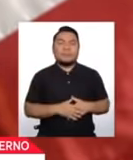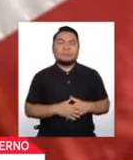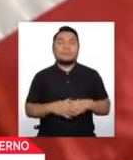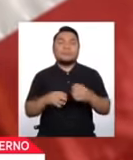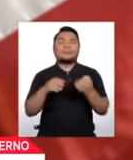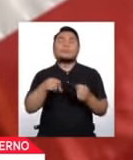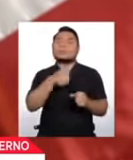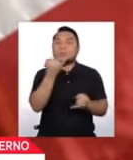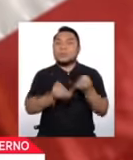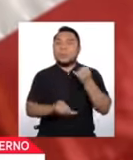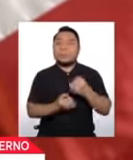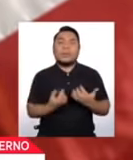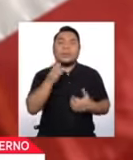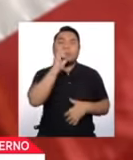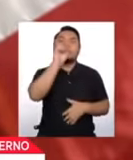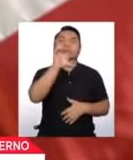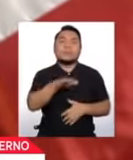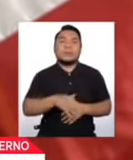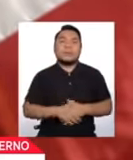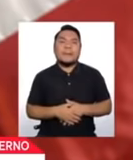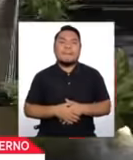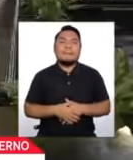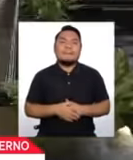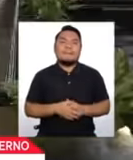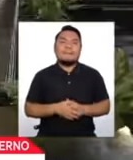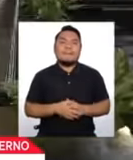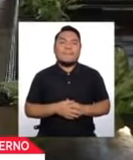Por último, decirles de que